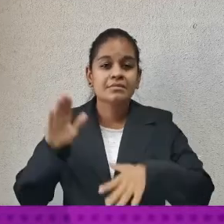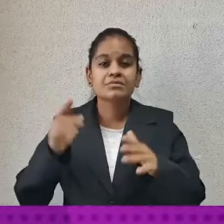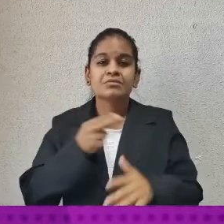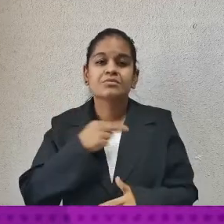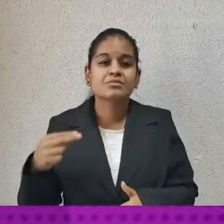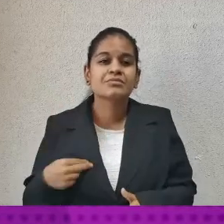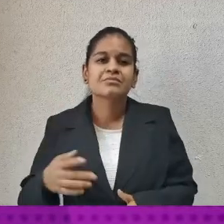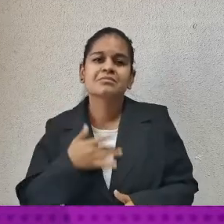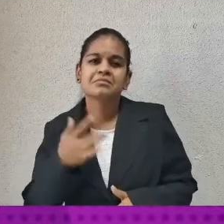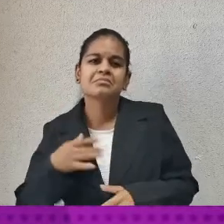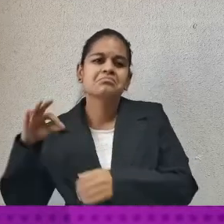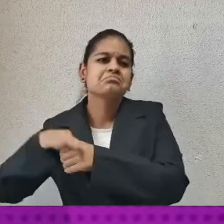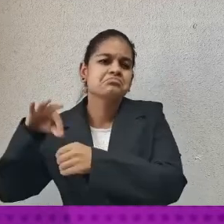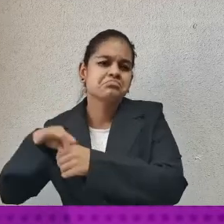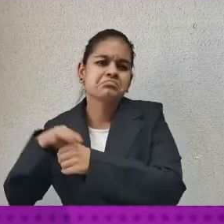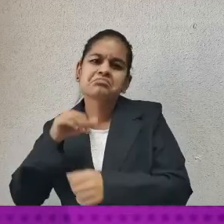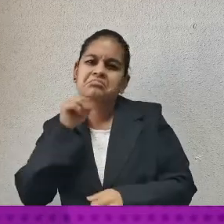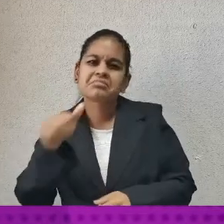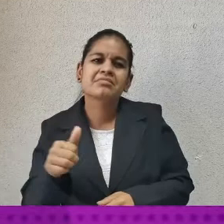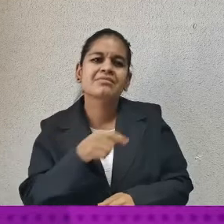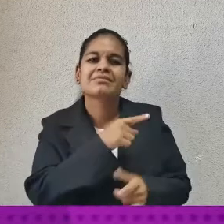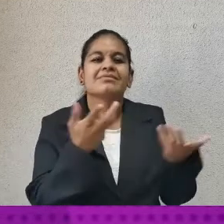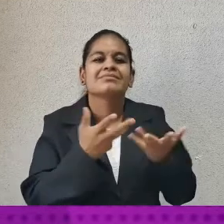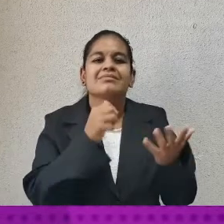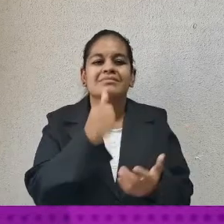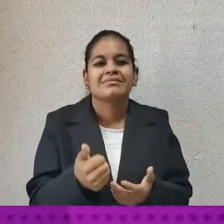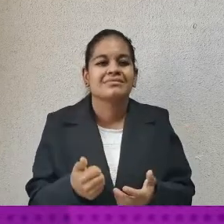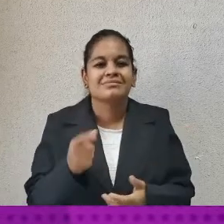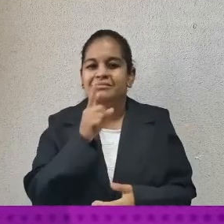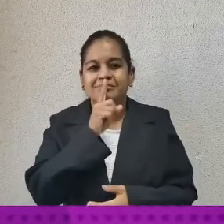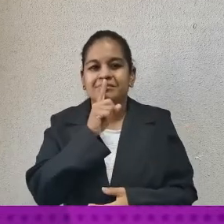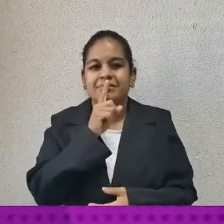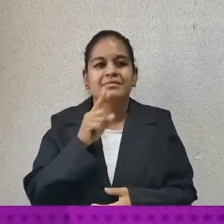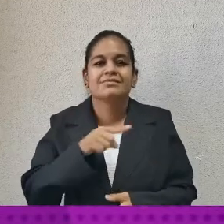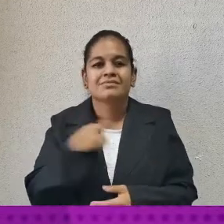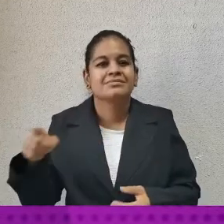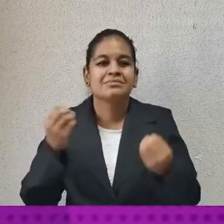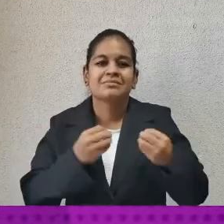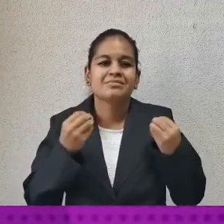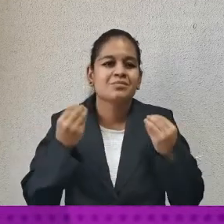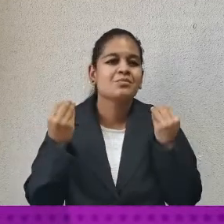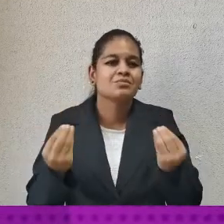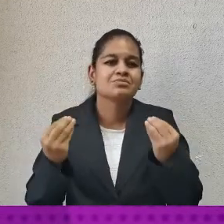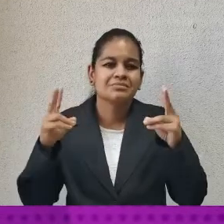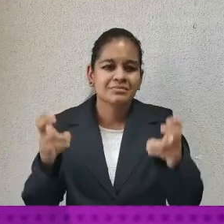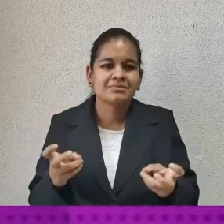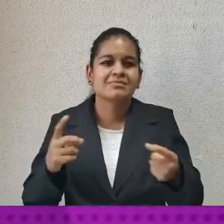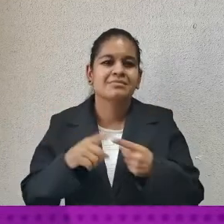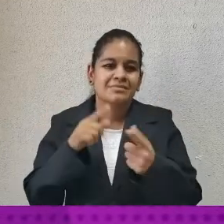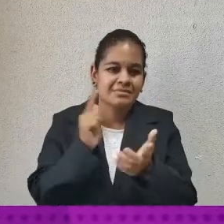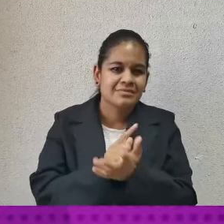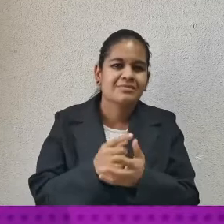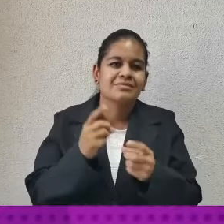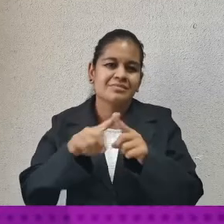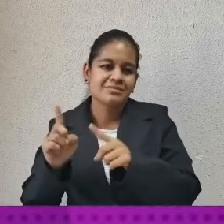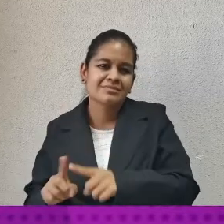materia electoral cuando no hay un proceso electoral, pero hay mucho trabajo jurídico, hay mucho trabajo legal para cuidar de estos derechos de